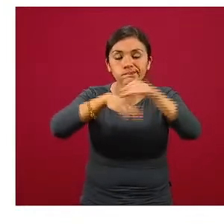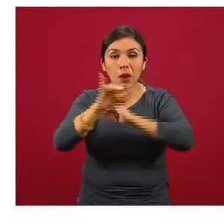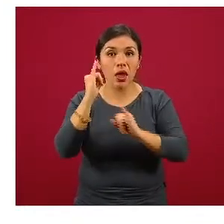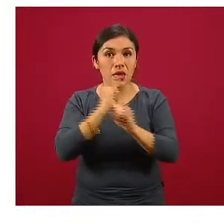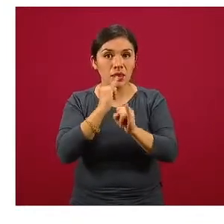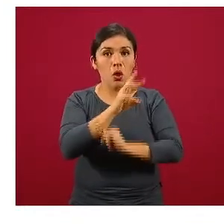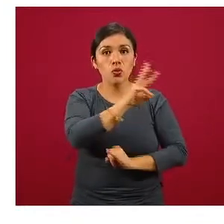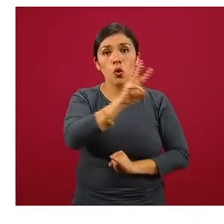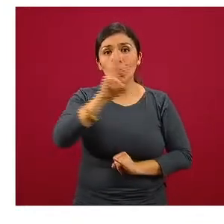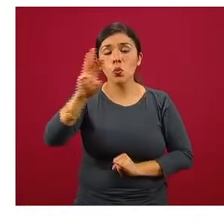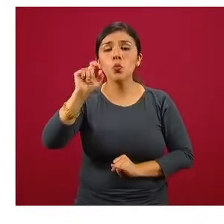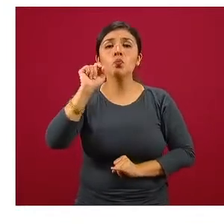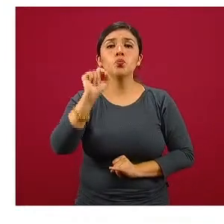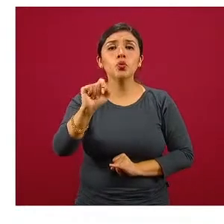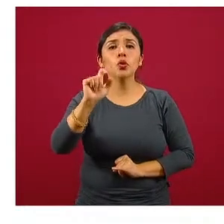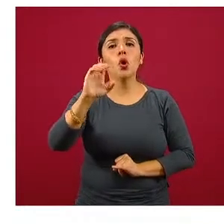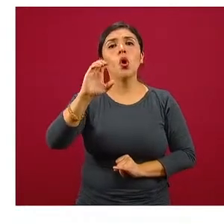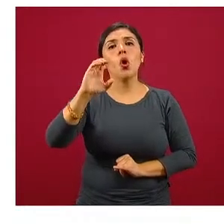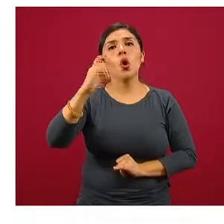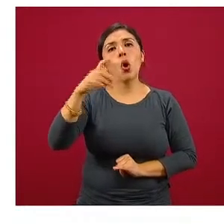página